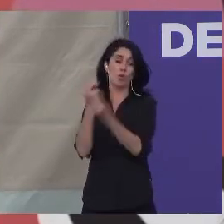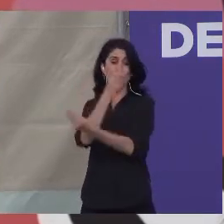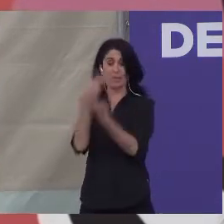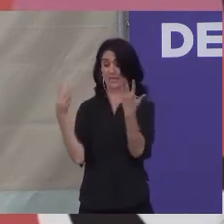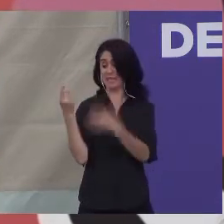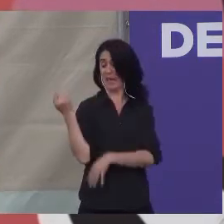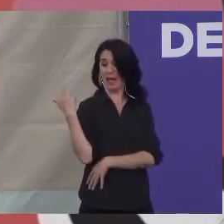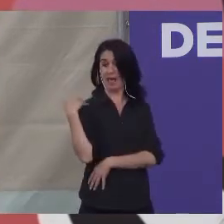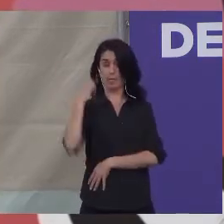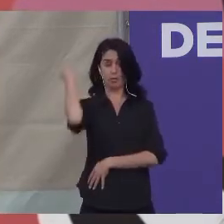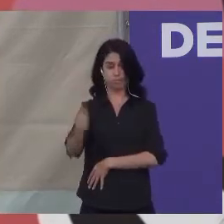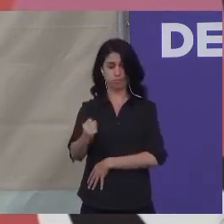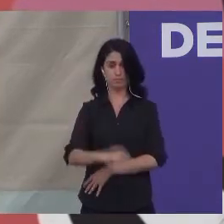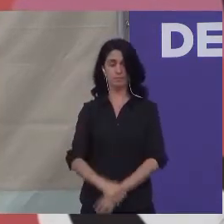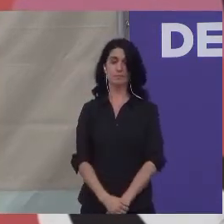hace pocos días.